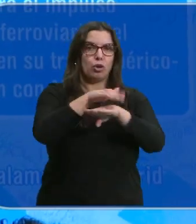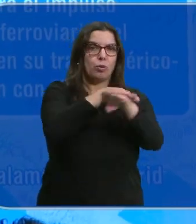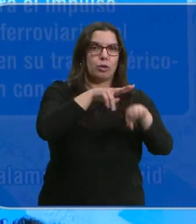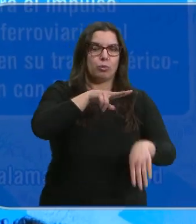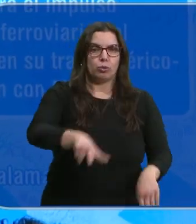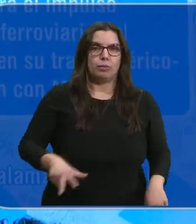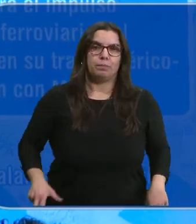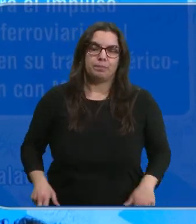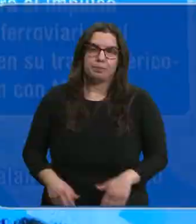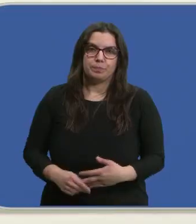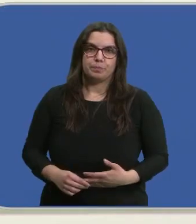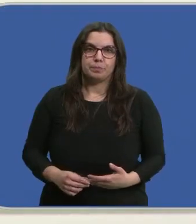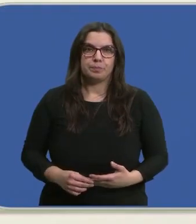Portugal.